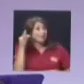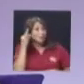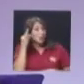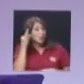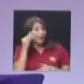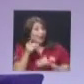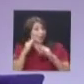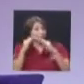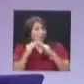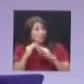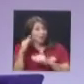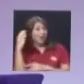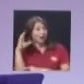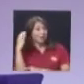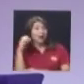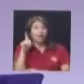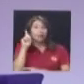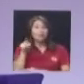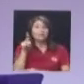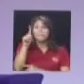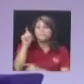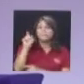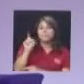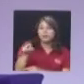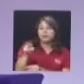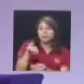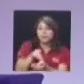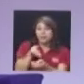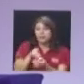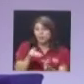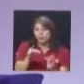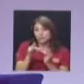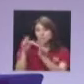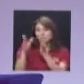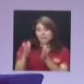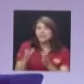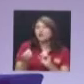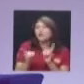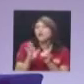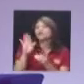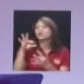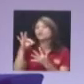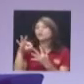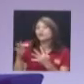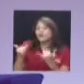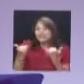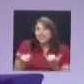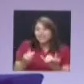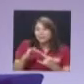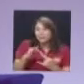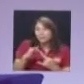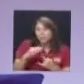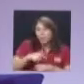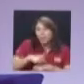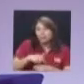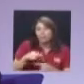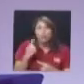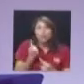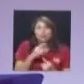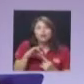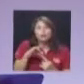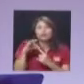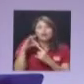con su médico ginecólogo las opciones que tiene en este momento la única opción es salir del país hay muchos centros